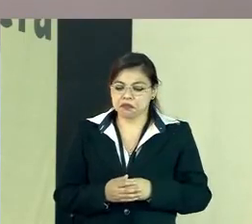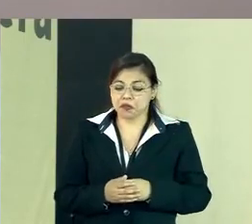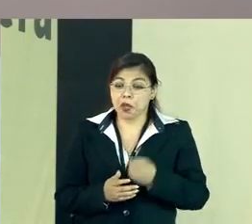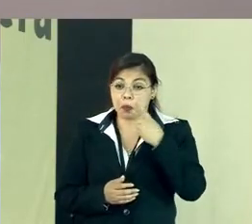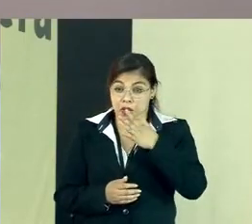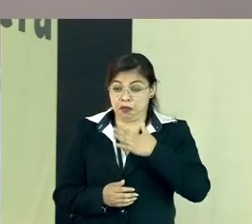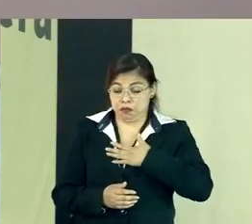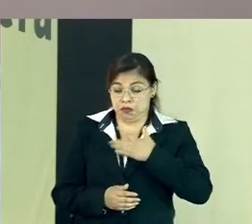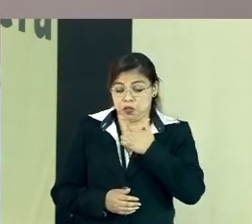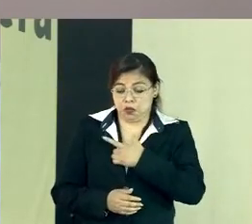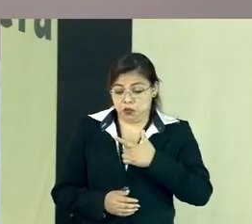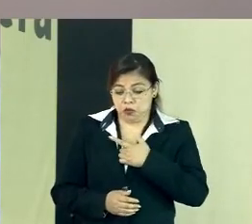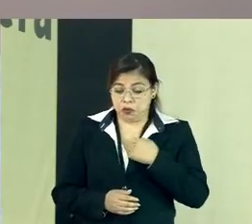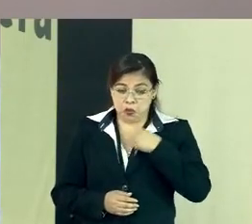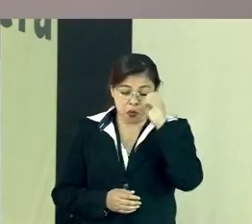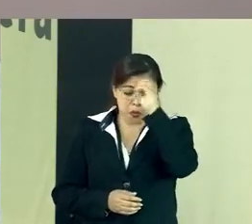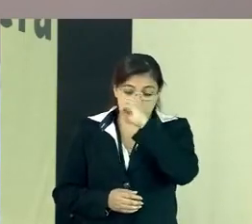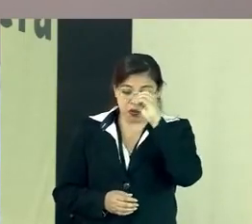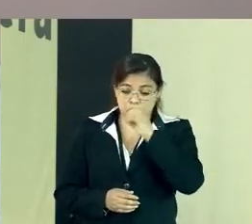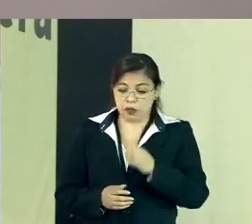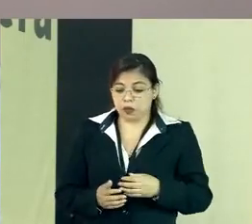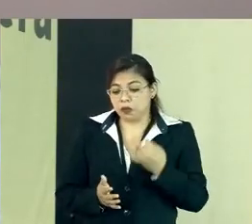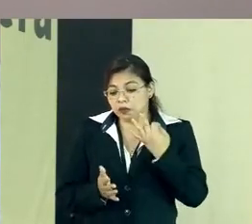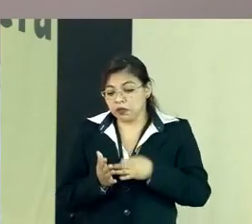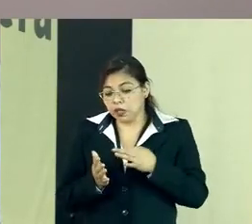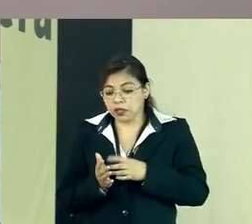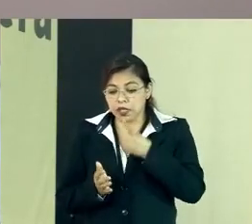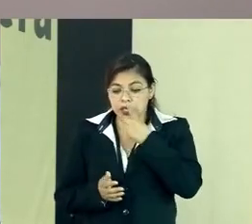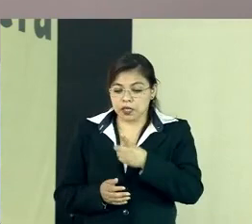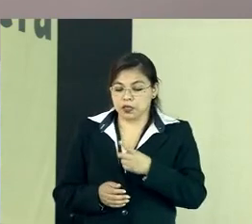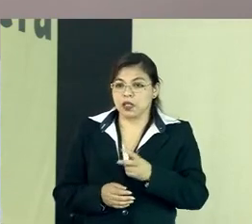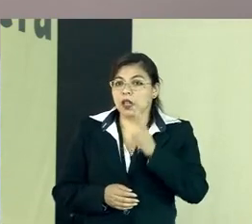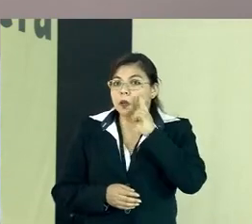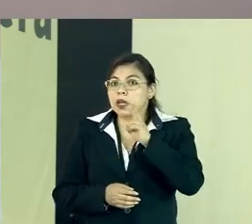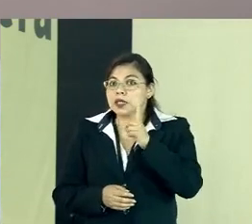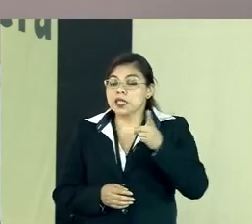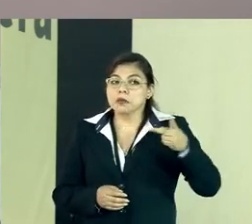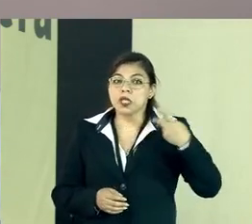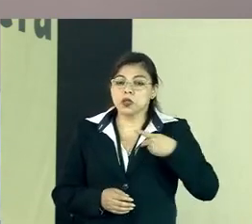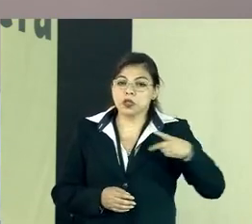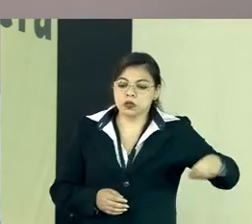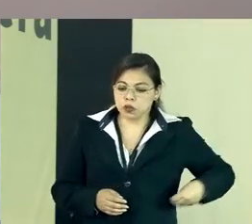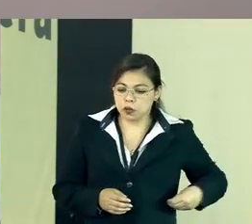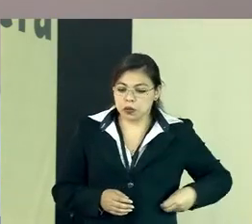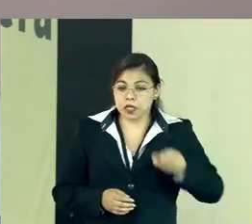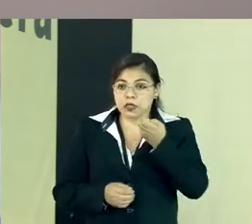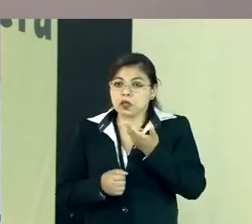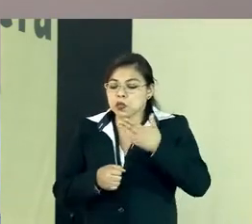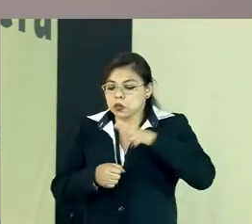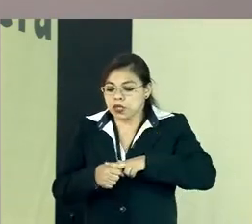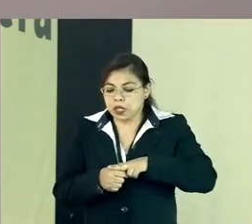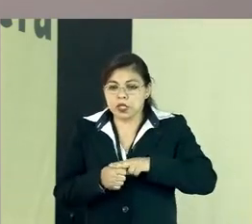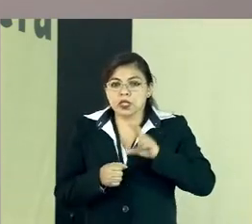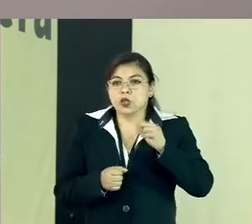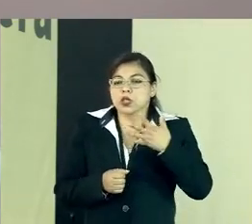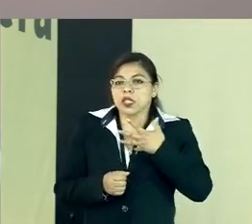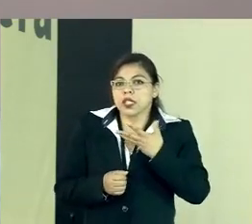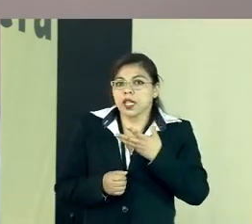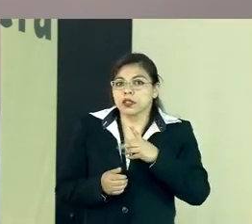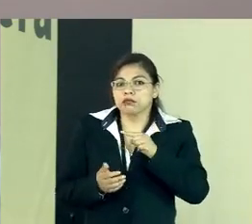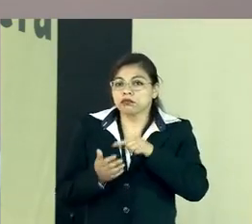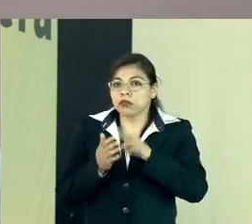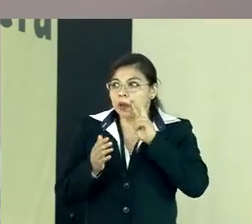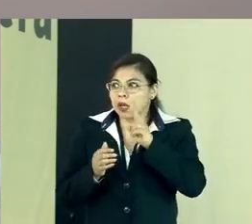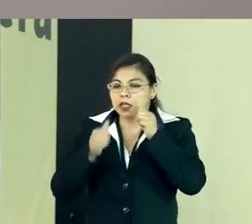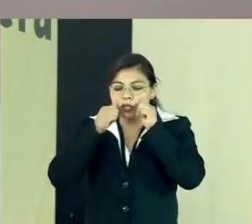para mi gusto falta quizá un poco decir la lista de los culpables de que haya habido hospitales que no tenían techo y se ha inaugurado